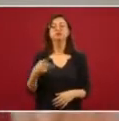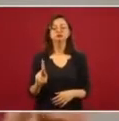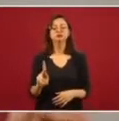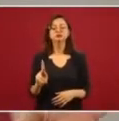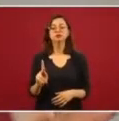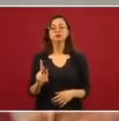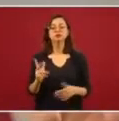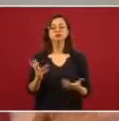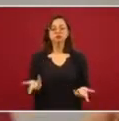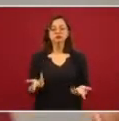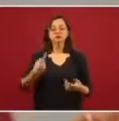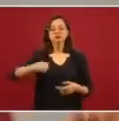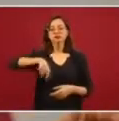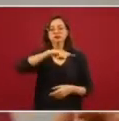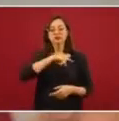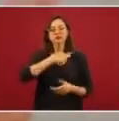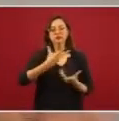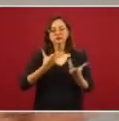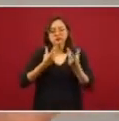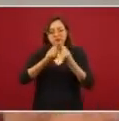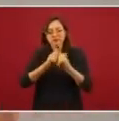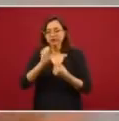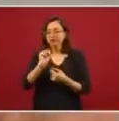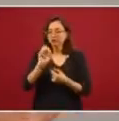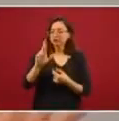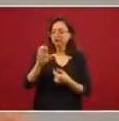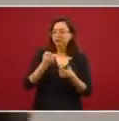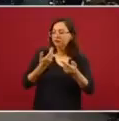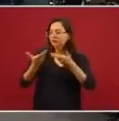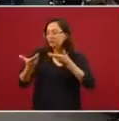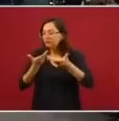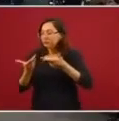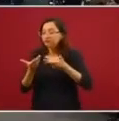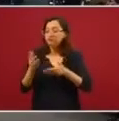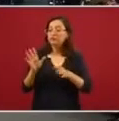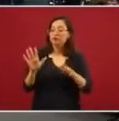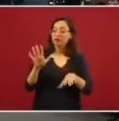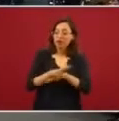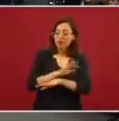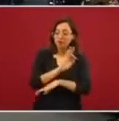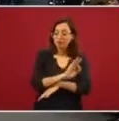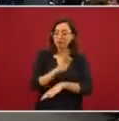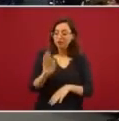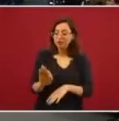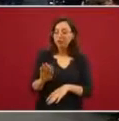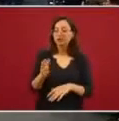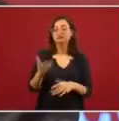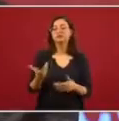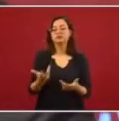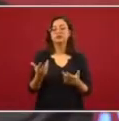y estamos justamente trabajando con relación exteriores para ver los escenarios posibles de posposición en algunos casos cuando son